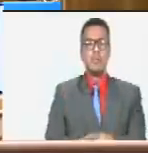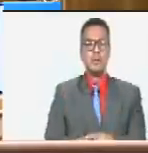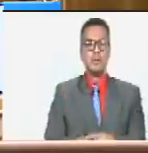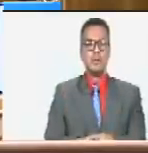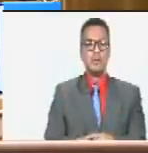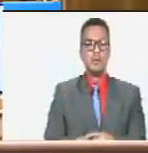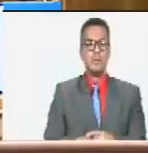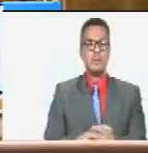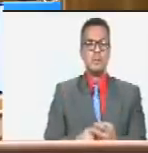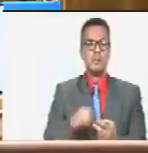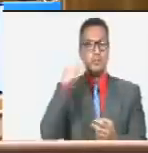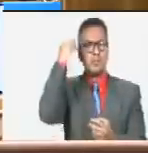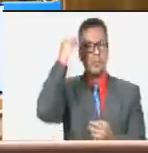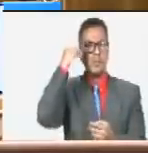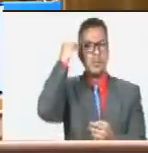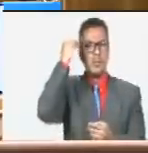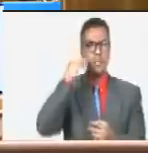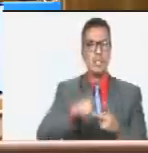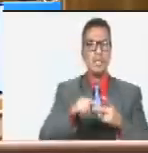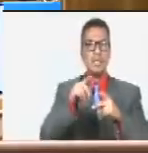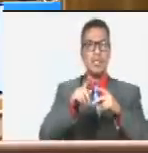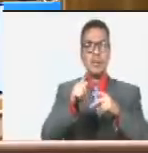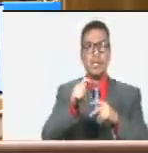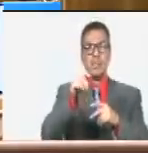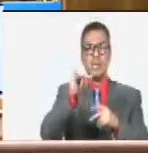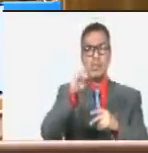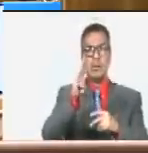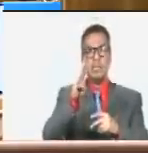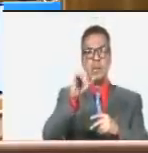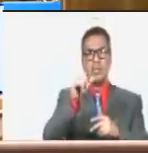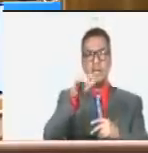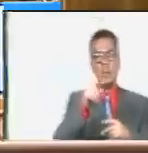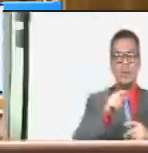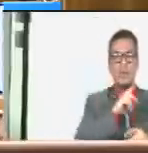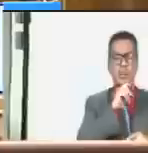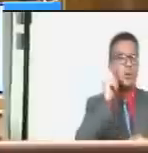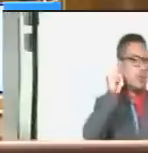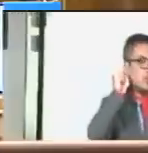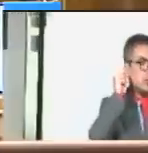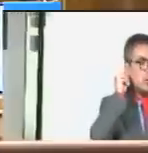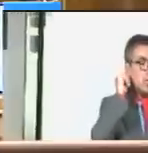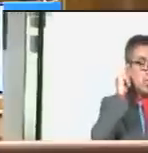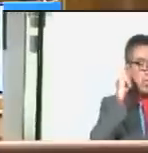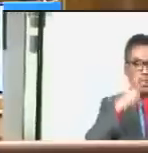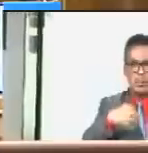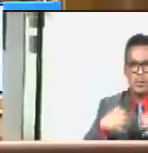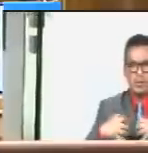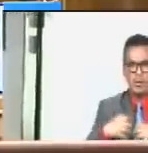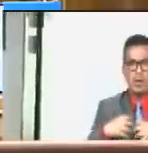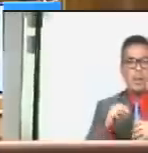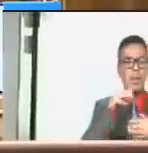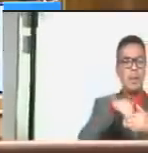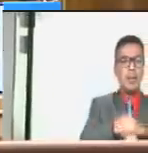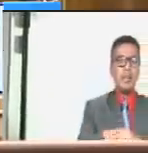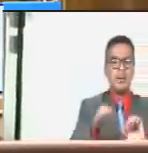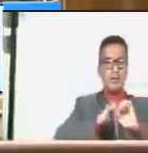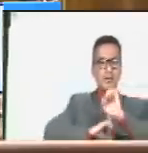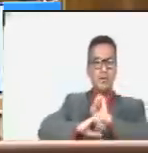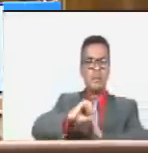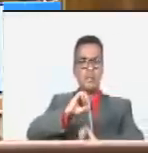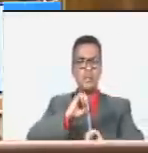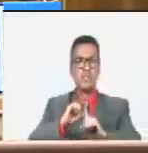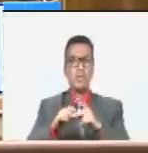Considerando que Tibisay Lucena Ramírez fue una mujer luchadora, militante, patriota, defensora de la democracia y